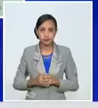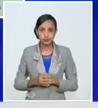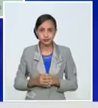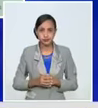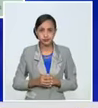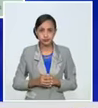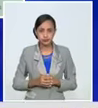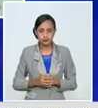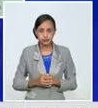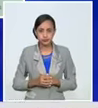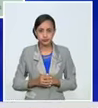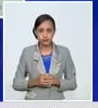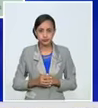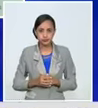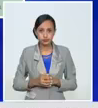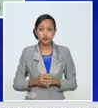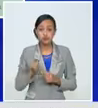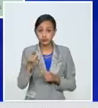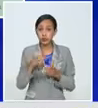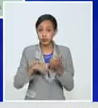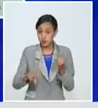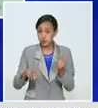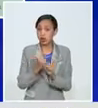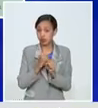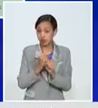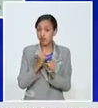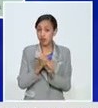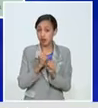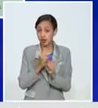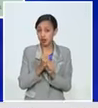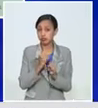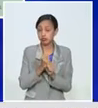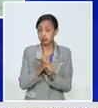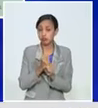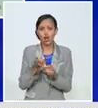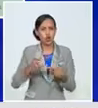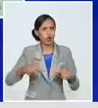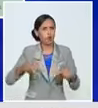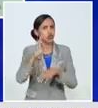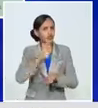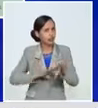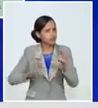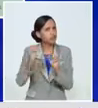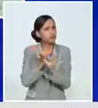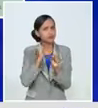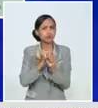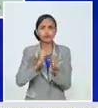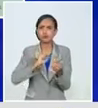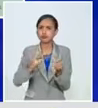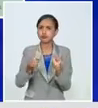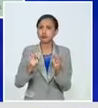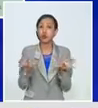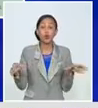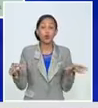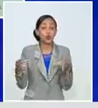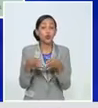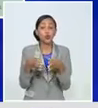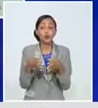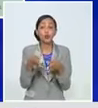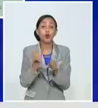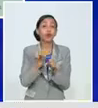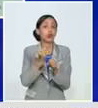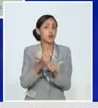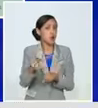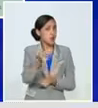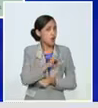trabaja, como todas, su consejo de defensa, sus equipos de trabajo,